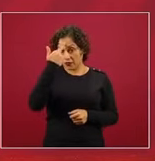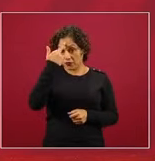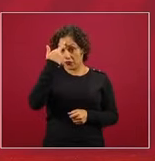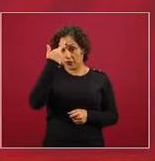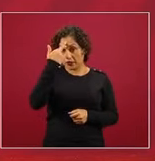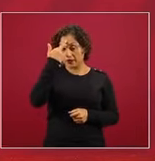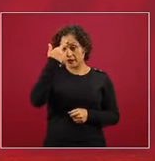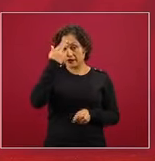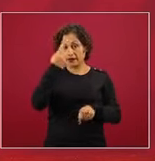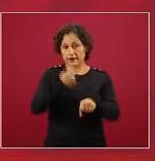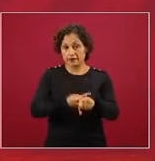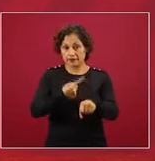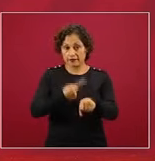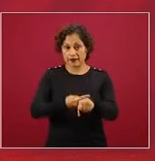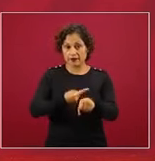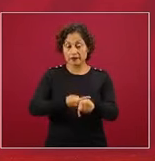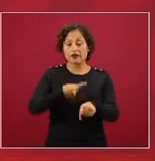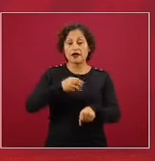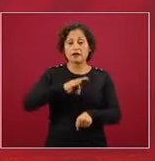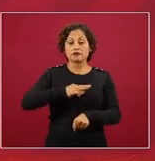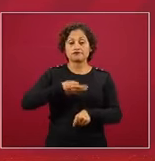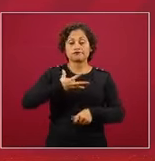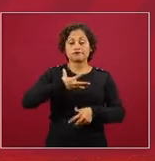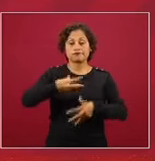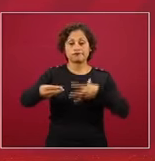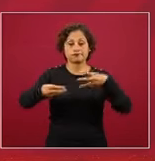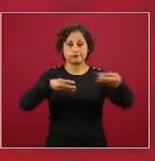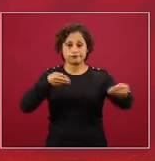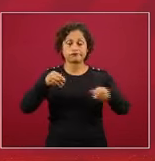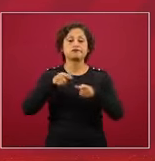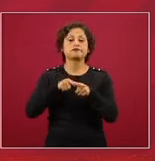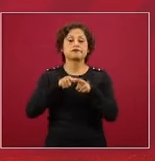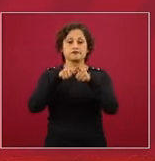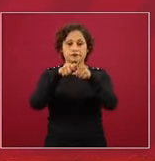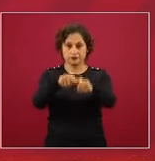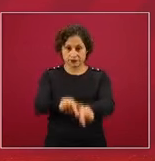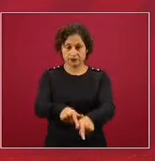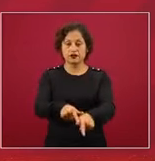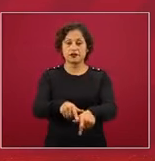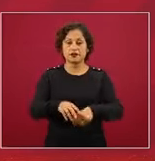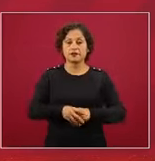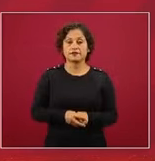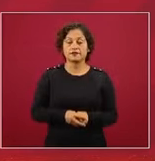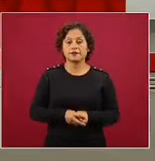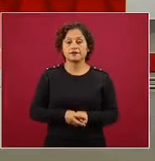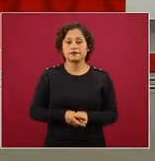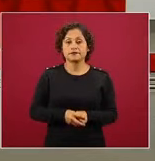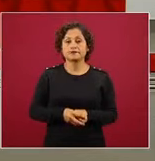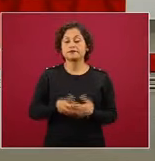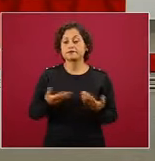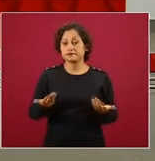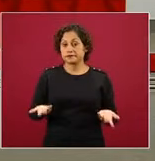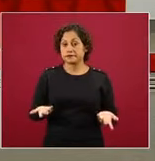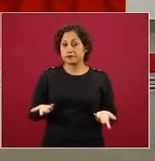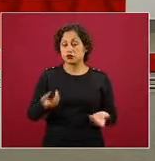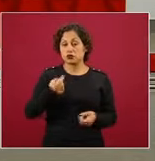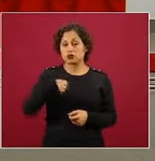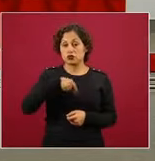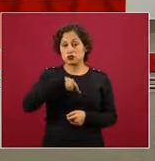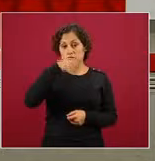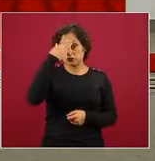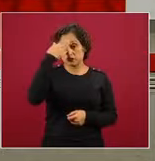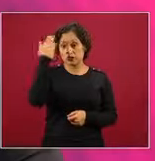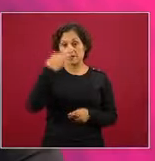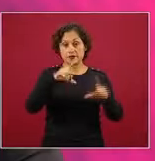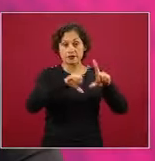de COVID-19 continúa. Si bien es cierto, hemos tenido señales de que en la mayoría de las entidades